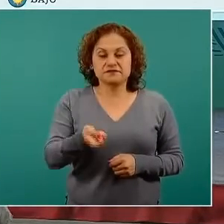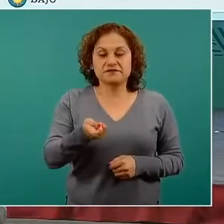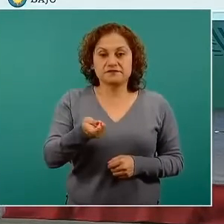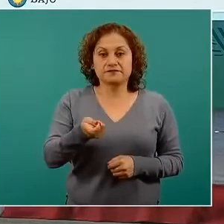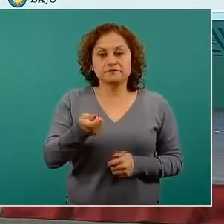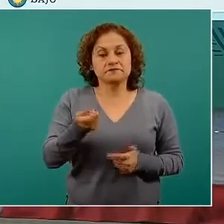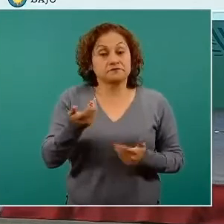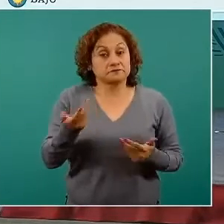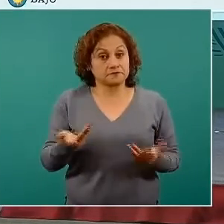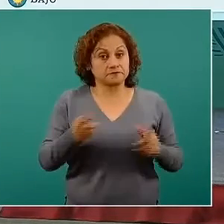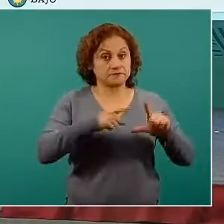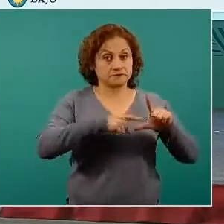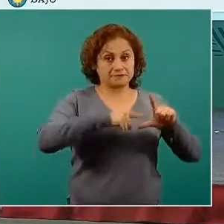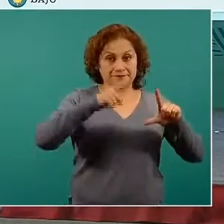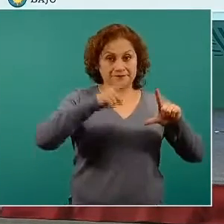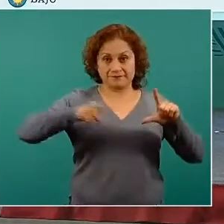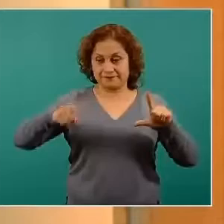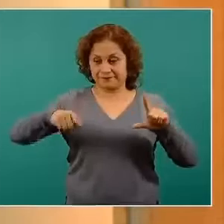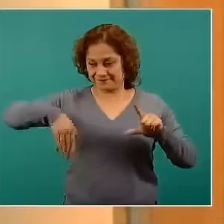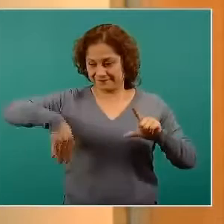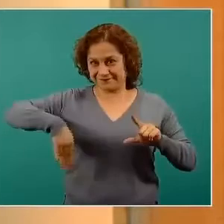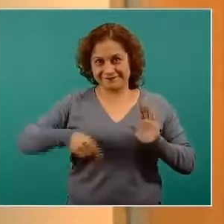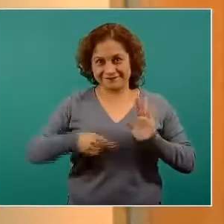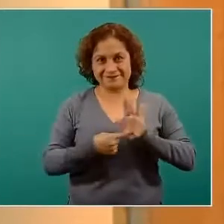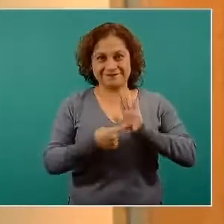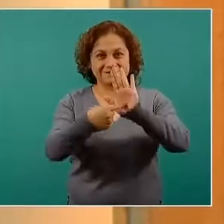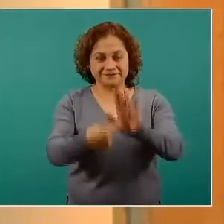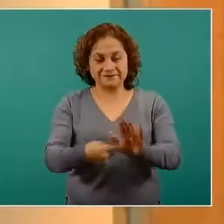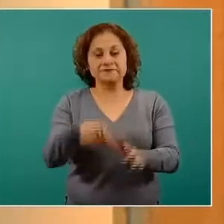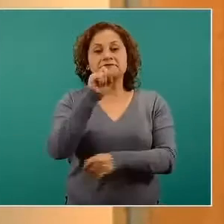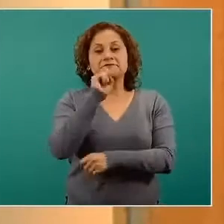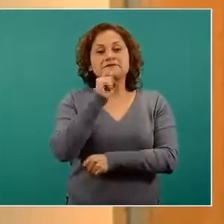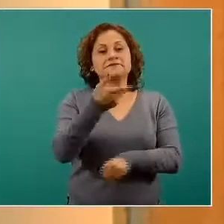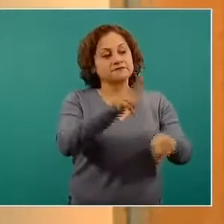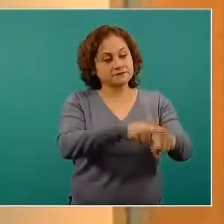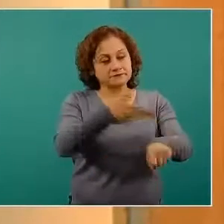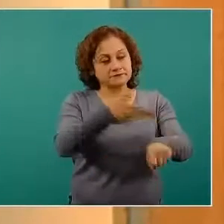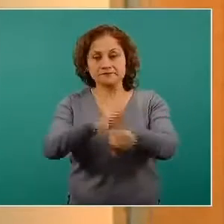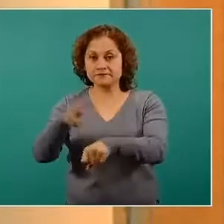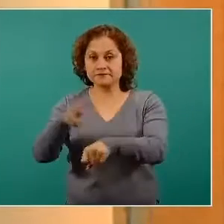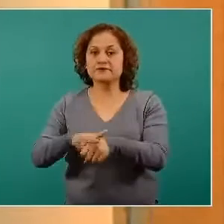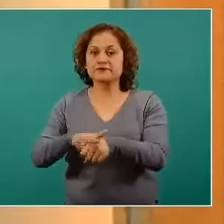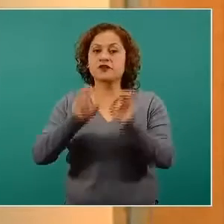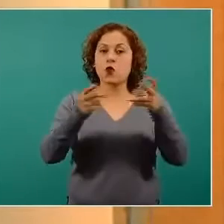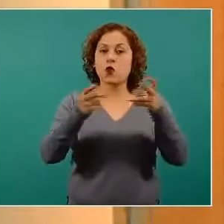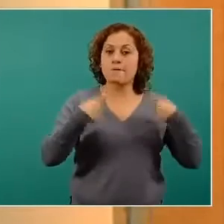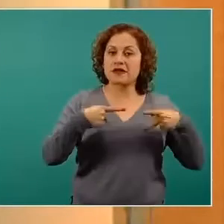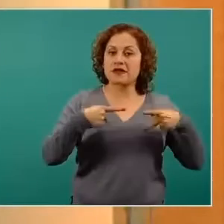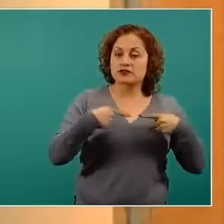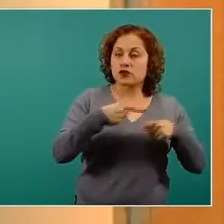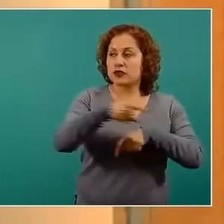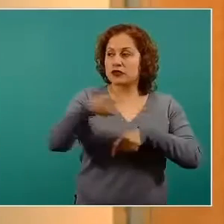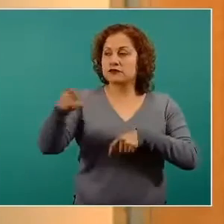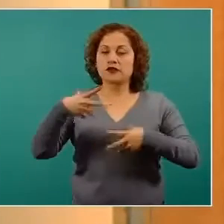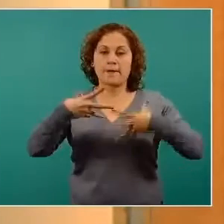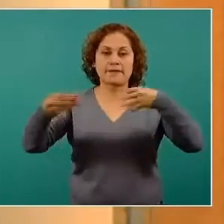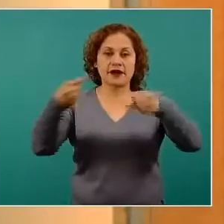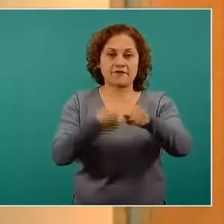la curva epidémica, las hospitalizaciones van disminuyendo y, por lo tanto, el riesgo también poco a poco